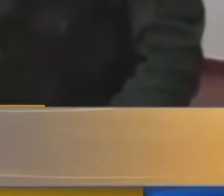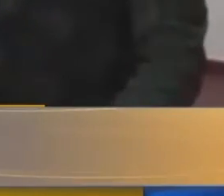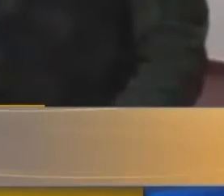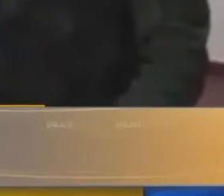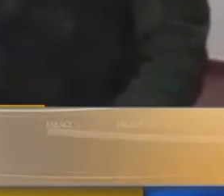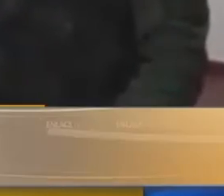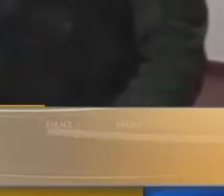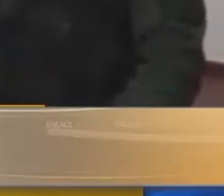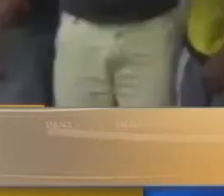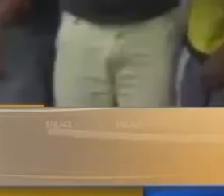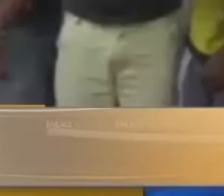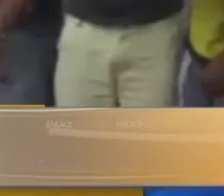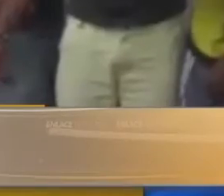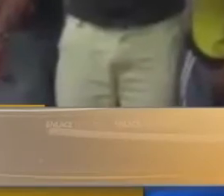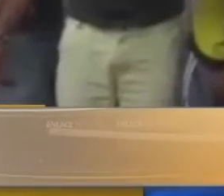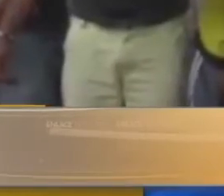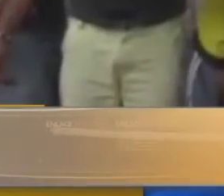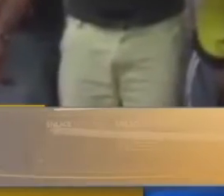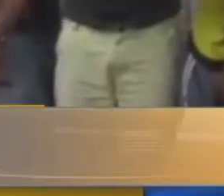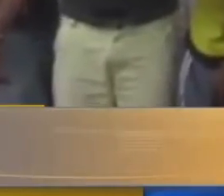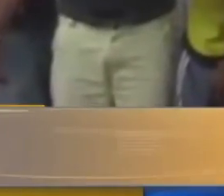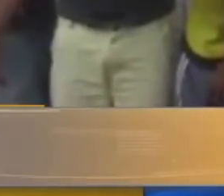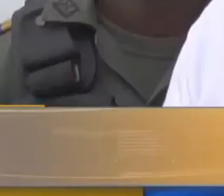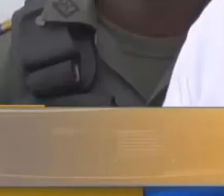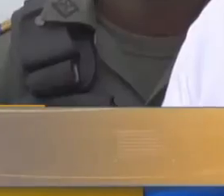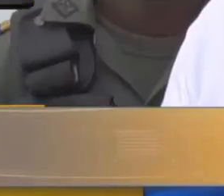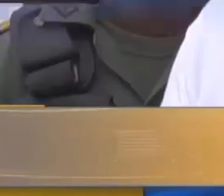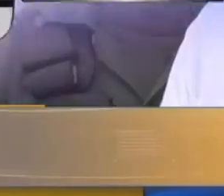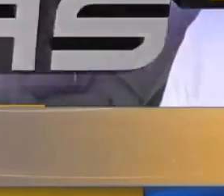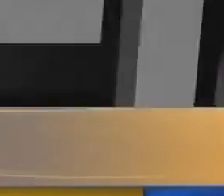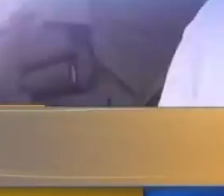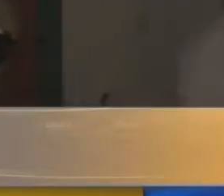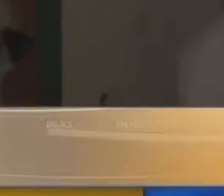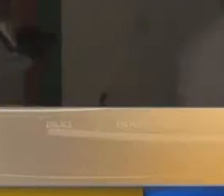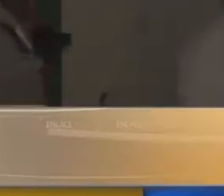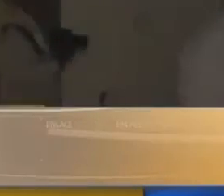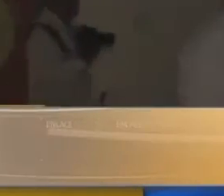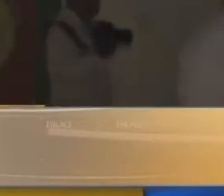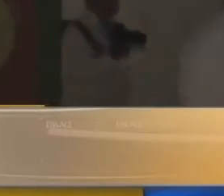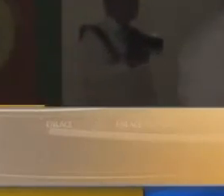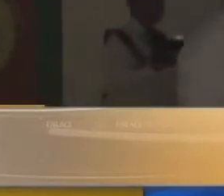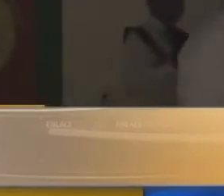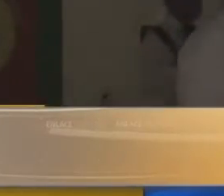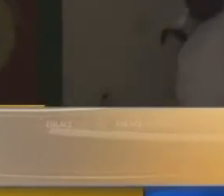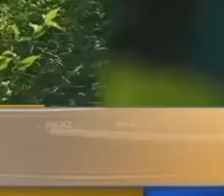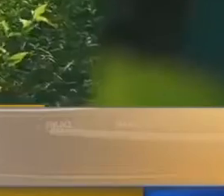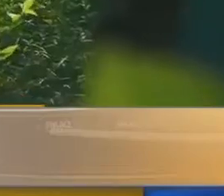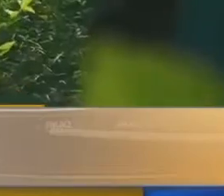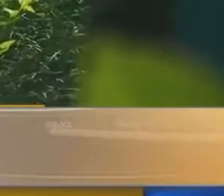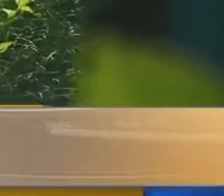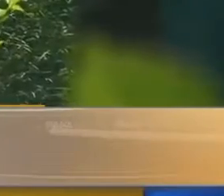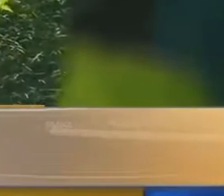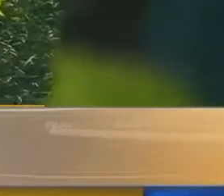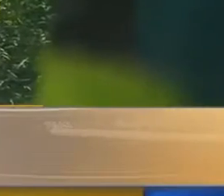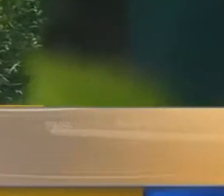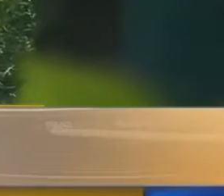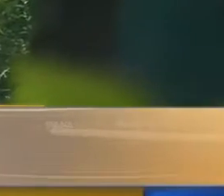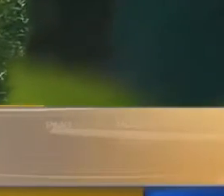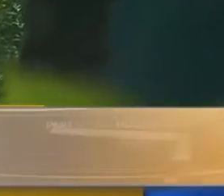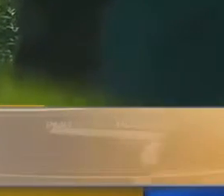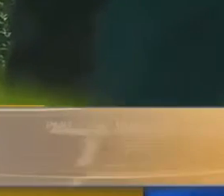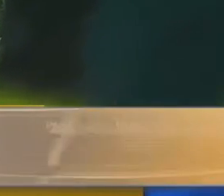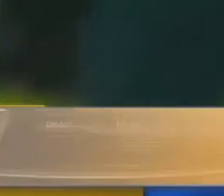Barranca Bermeja, que eran requeridos por un juez de la República en los últimos días. Director Nacional de Restitución de Tierras estuvo en Barranca Bermeja